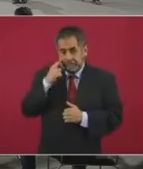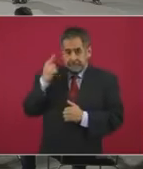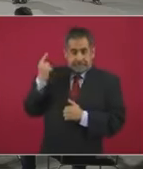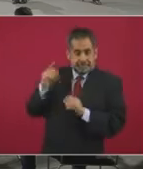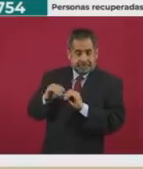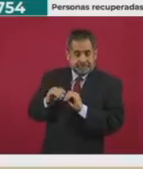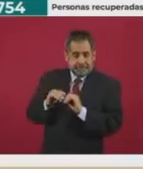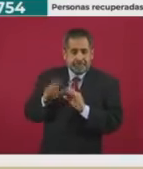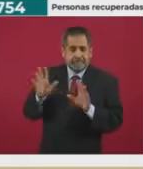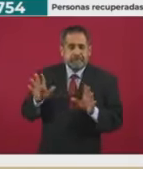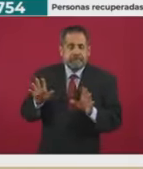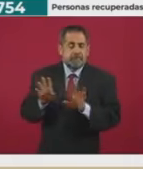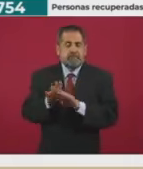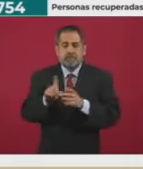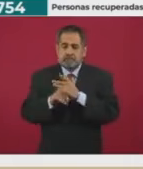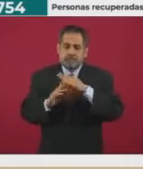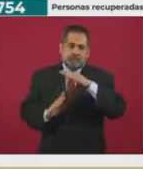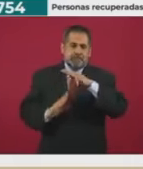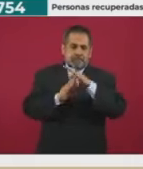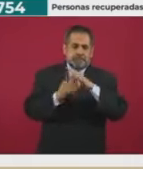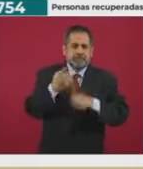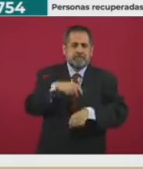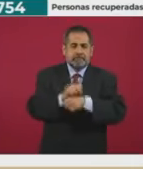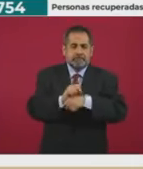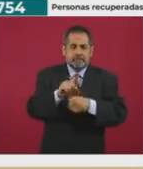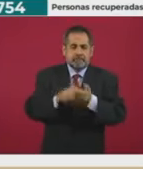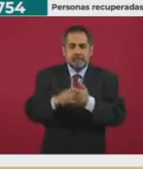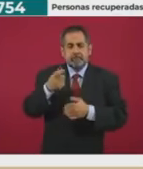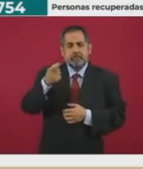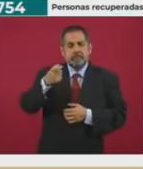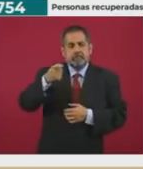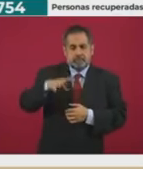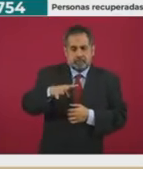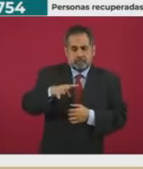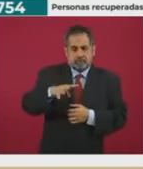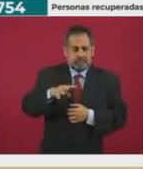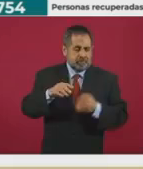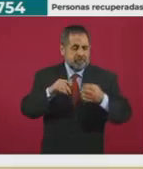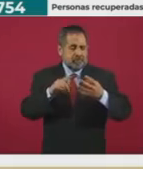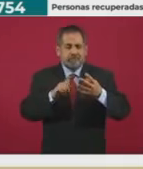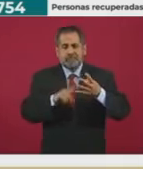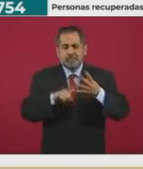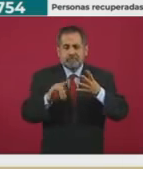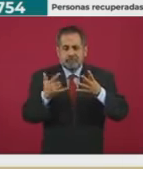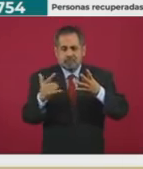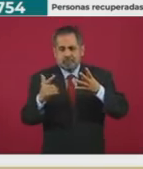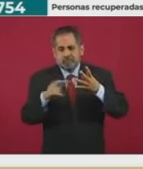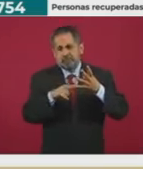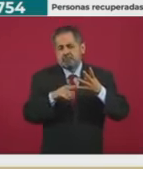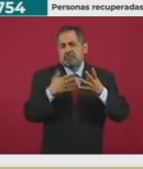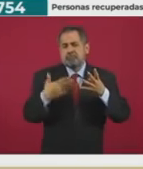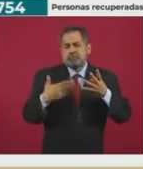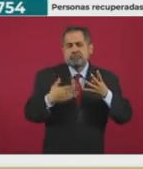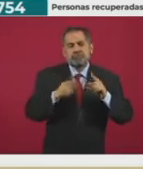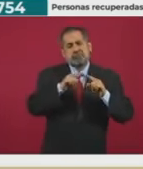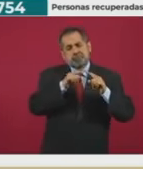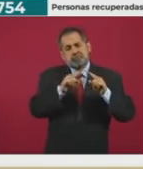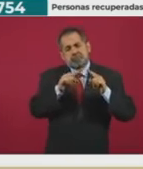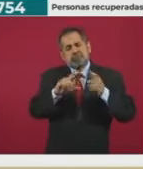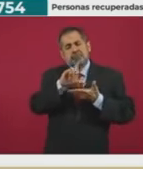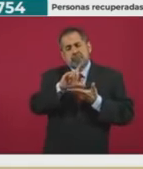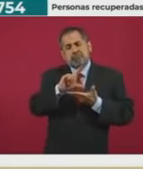es cómo llegamos a un punto máximo en la semana 29 del año, la última semana del mes de julio. Posteriormente empezó a